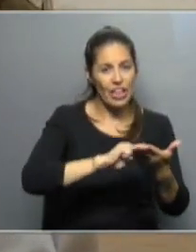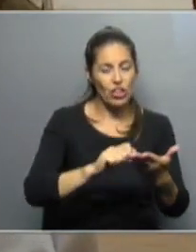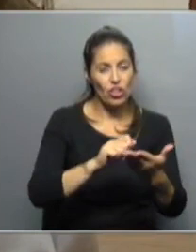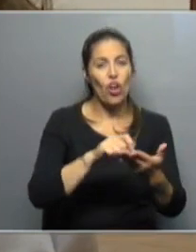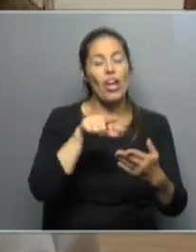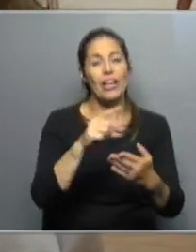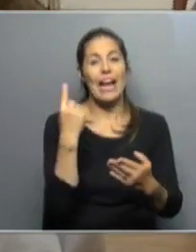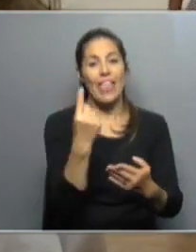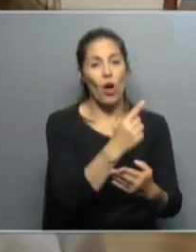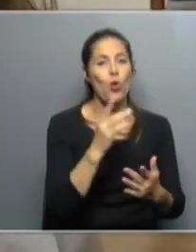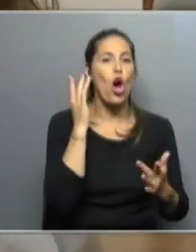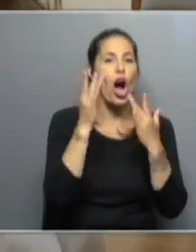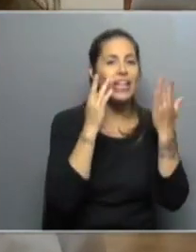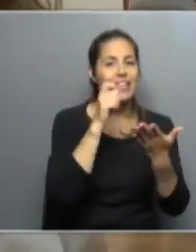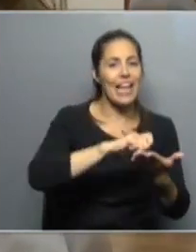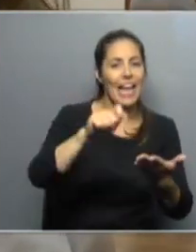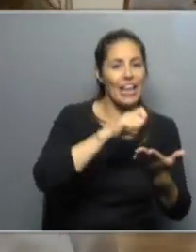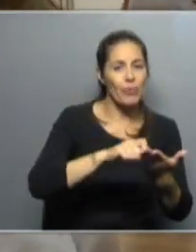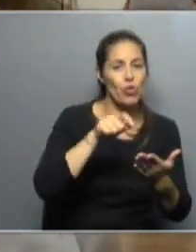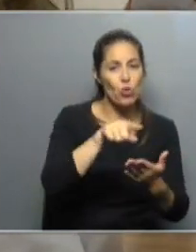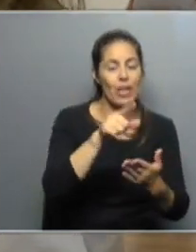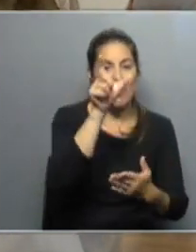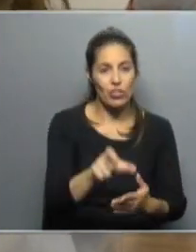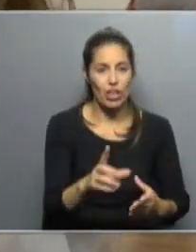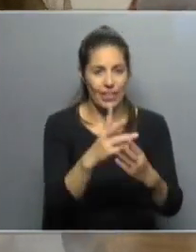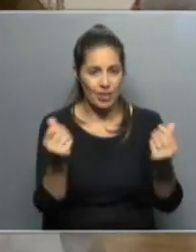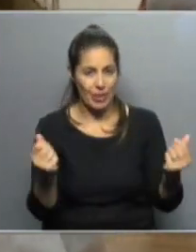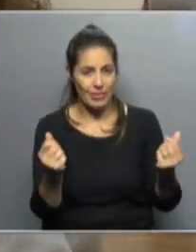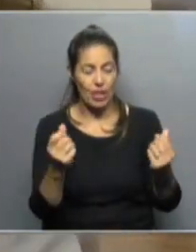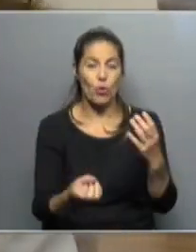escribió sobre su desaparecido, ¿no? Sobre su obra, sobre lo que le surgió.